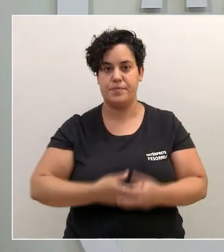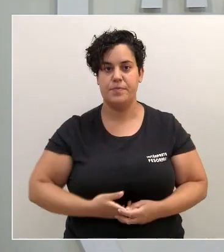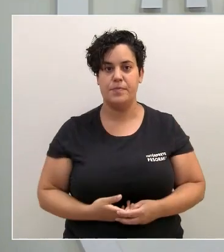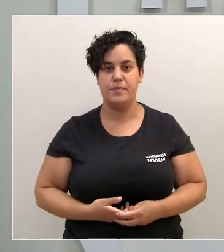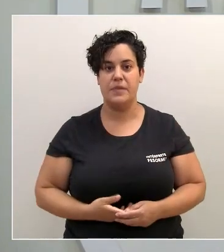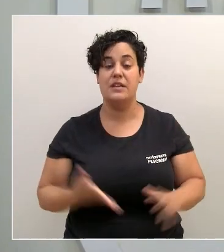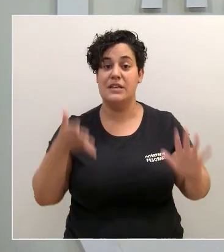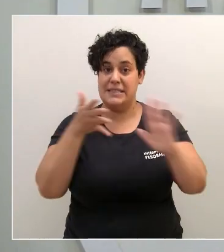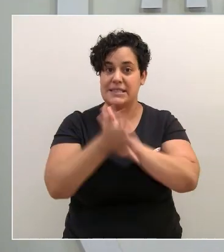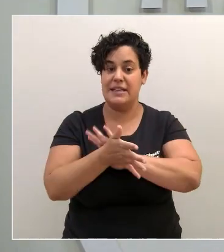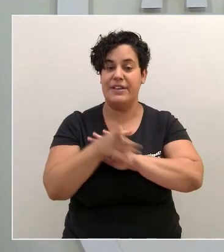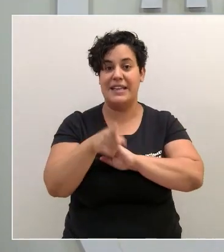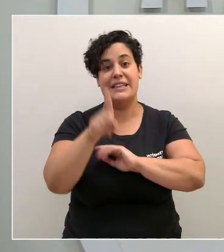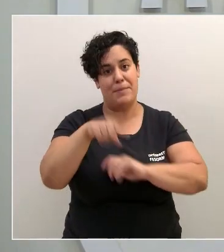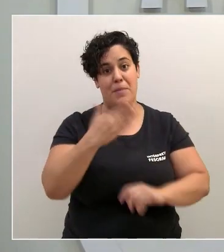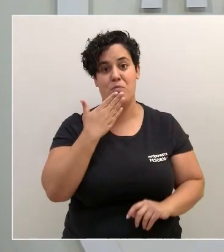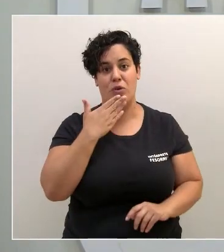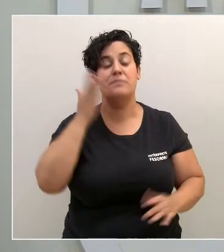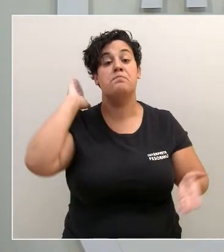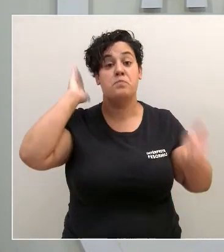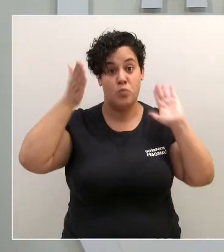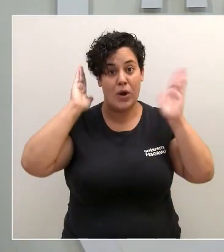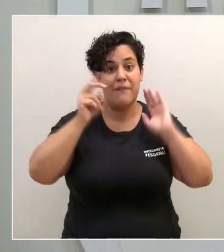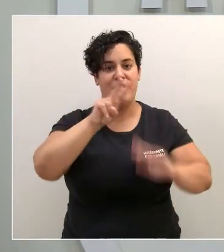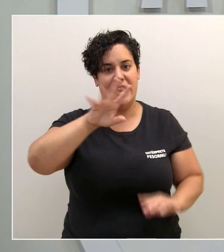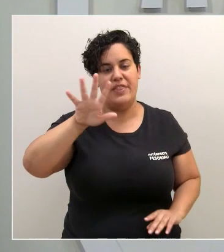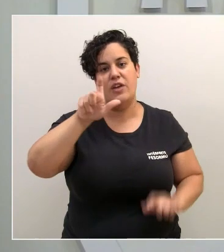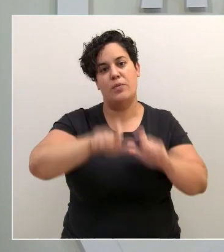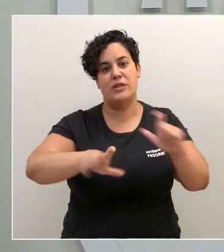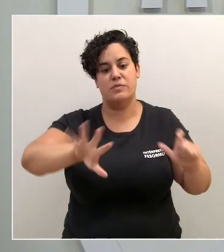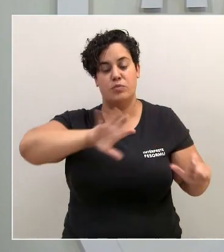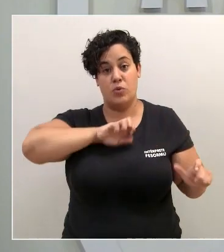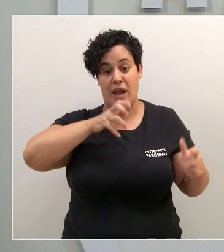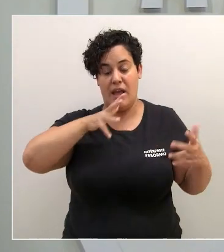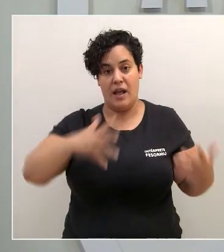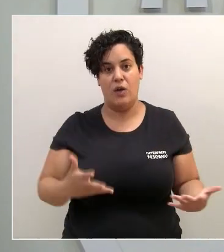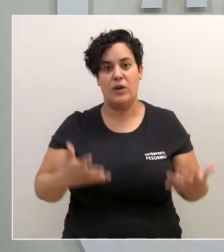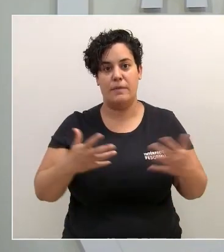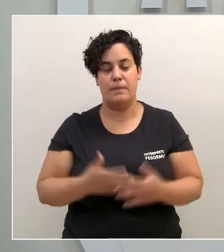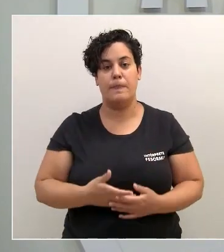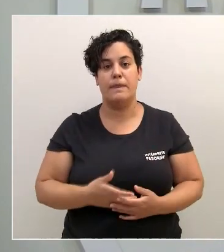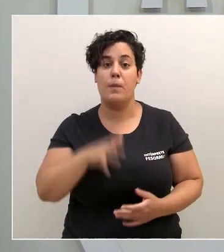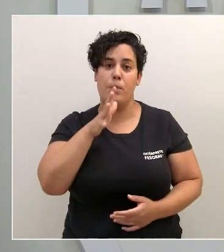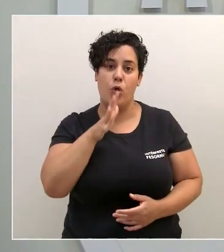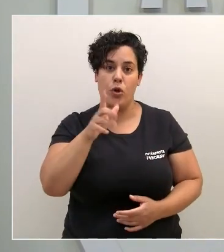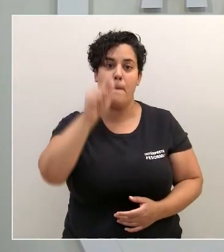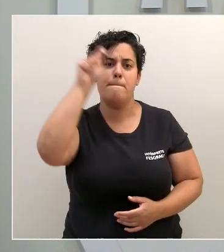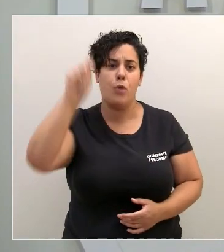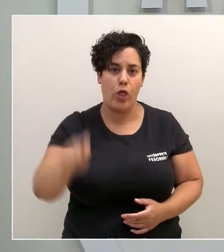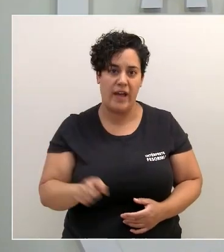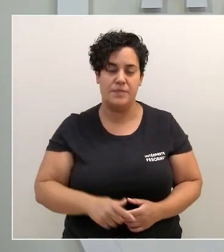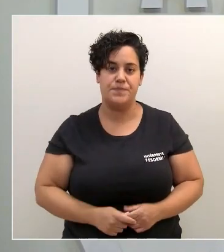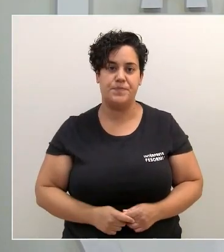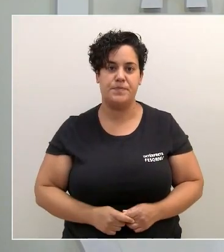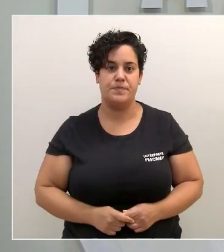lugar también, en cierto modo, de ocio. Mula, con 25 casos actualmente de una boda, y esto es